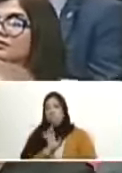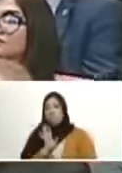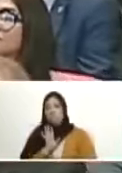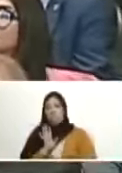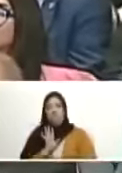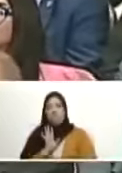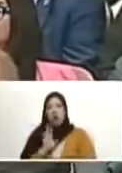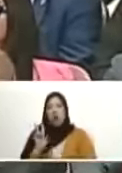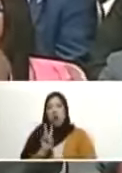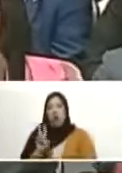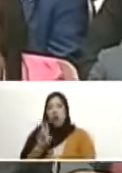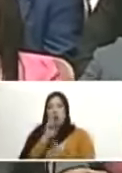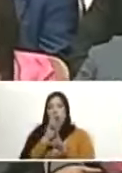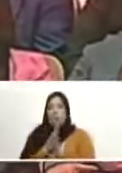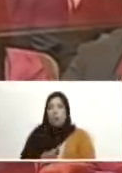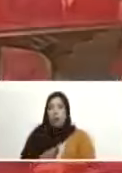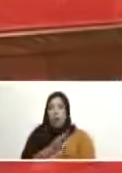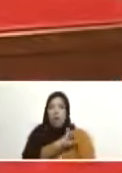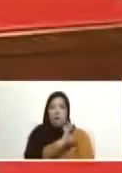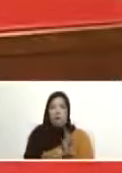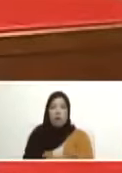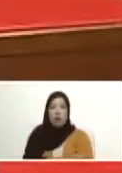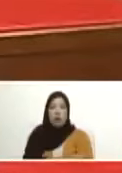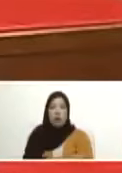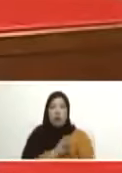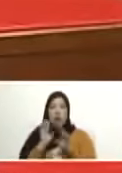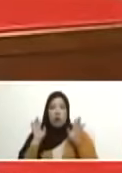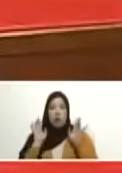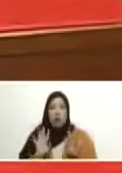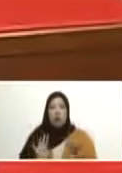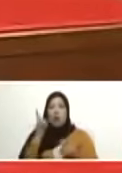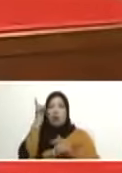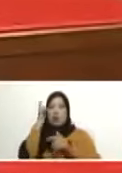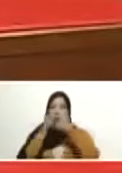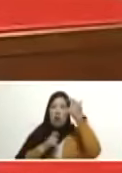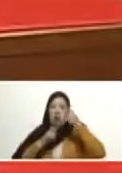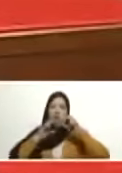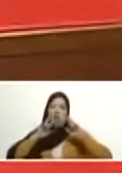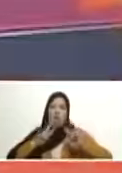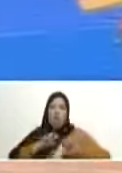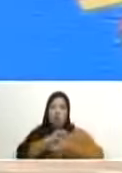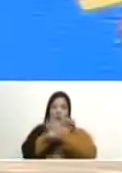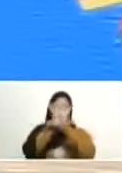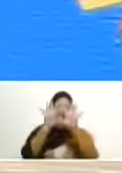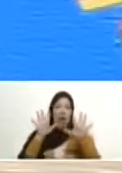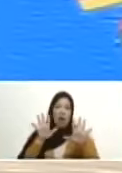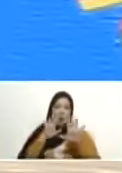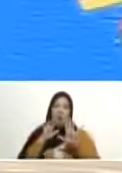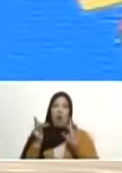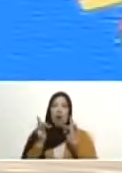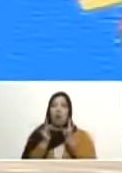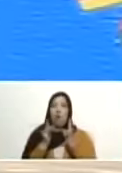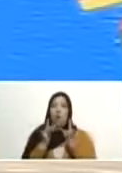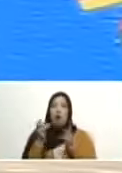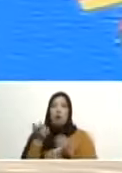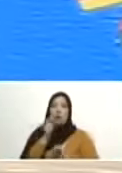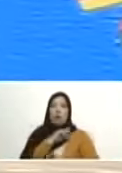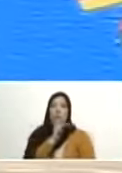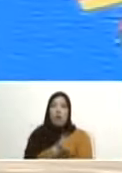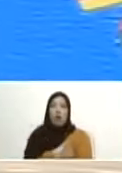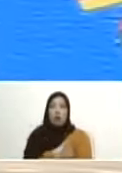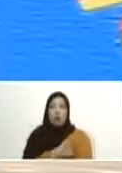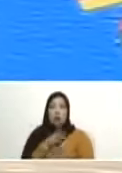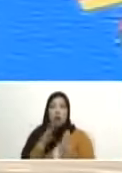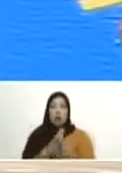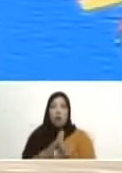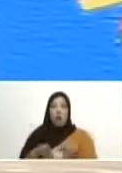Y Venezuela respondió con fuerza. El presidente Hugo Chávez respondió con claridad, directo, con fuerza. Y